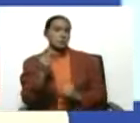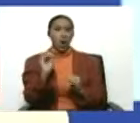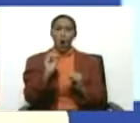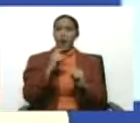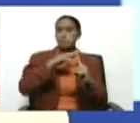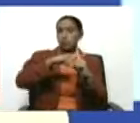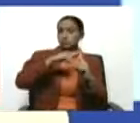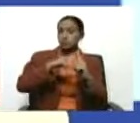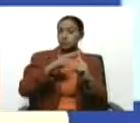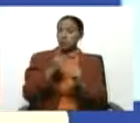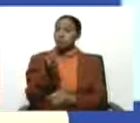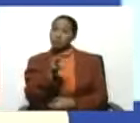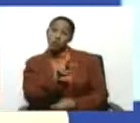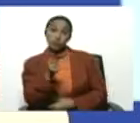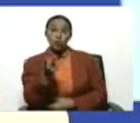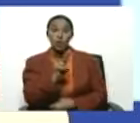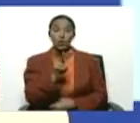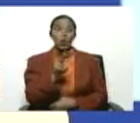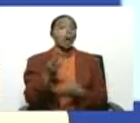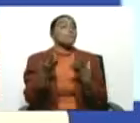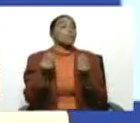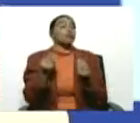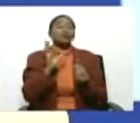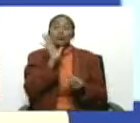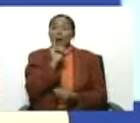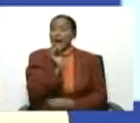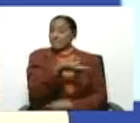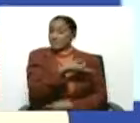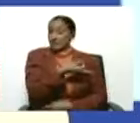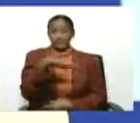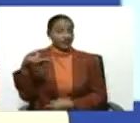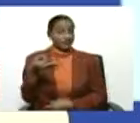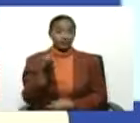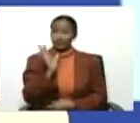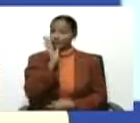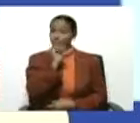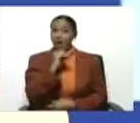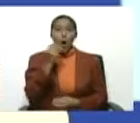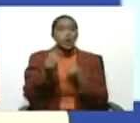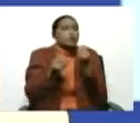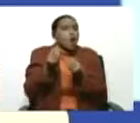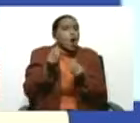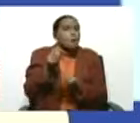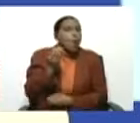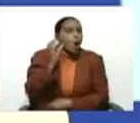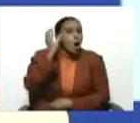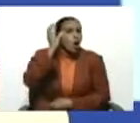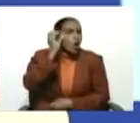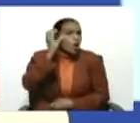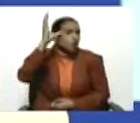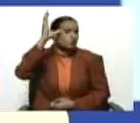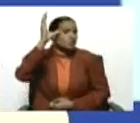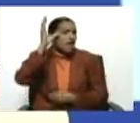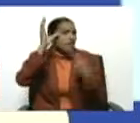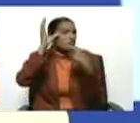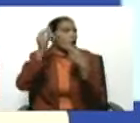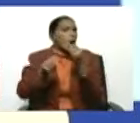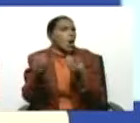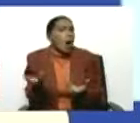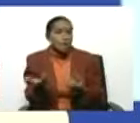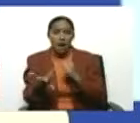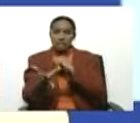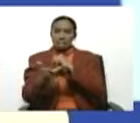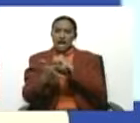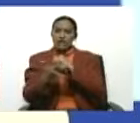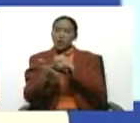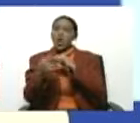desventajas muchas veces no tenemos los factores correctos por ejemplo el conocimiento la tecnología y la